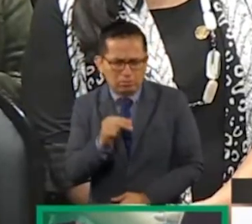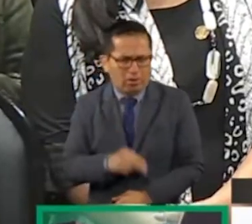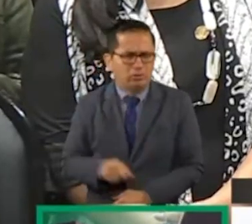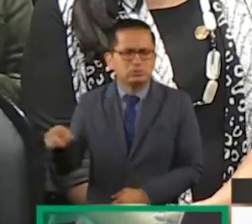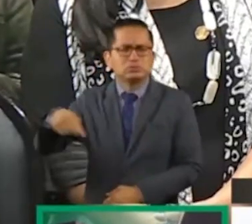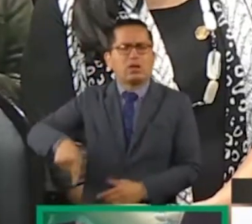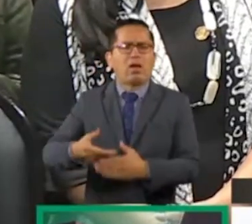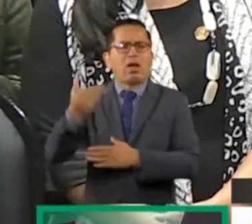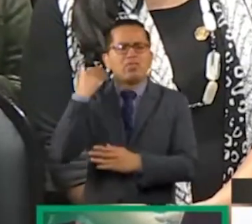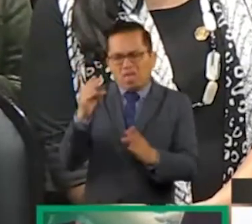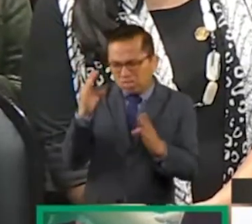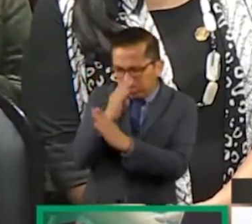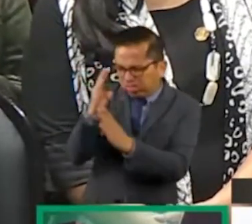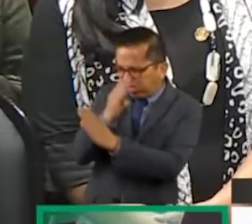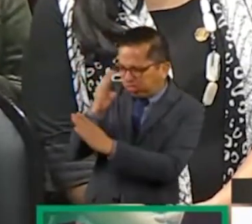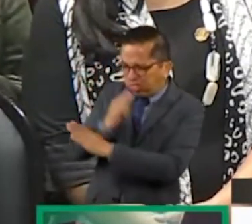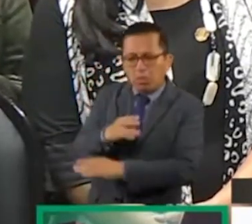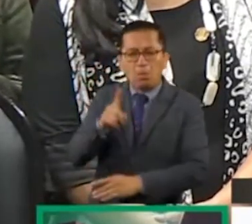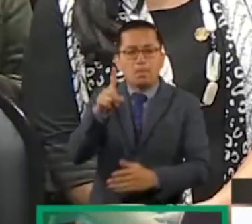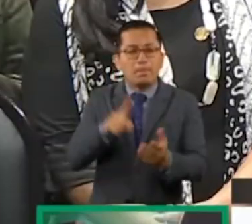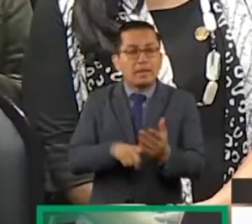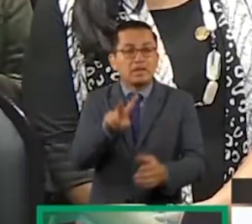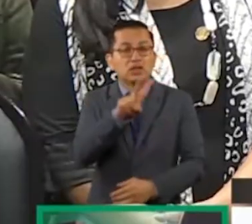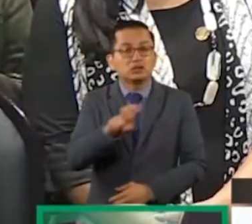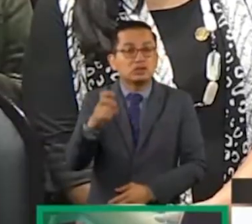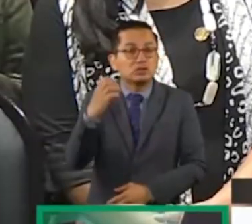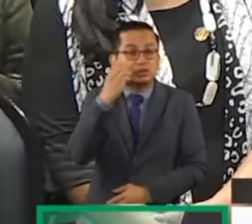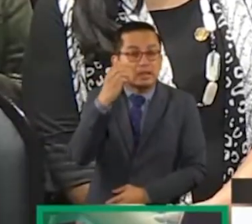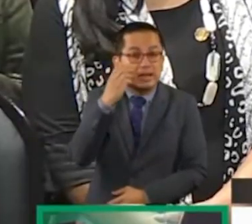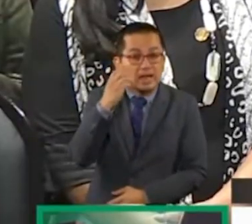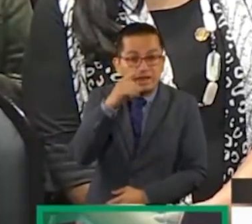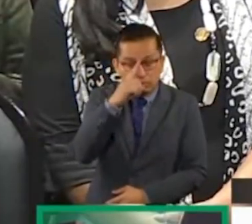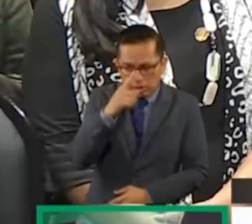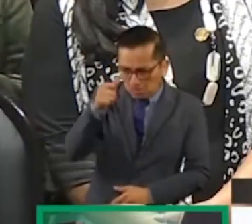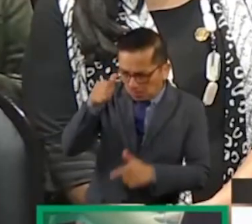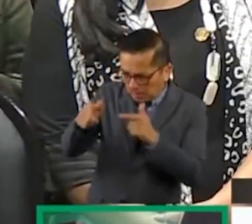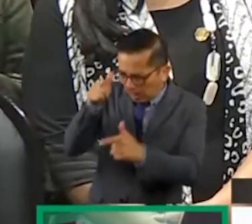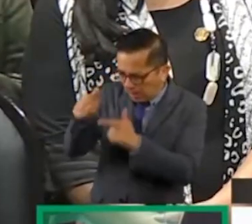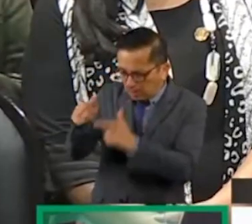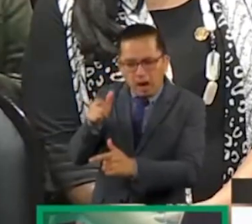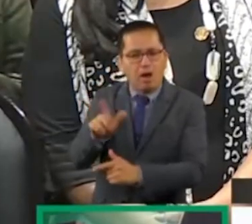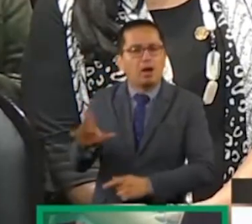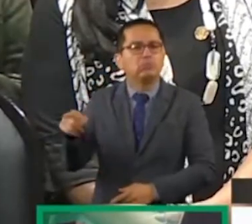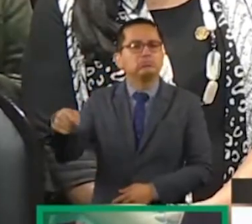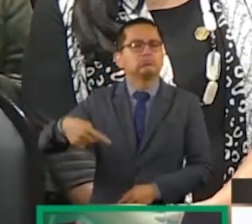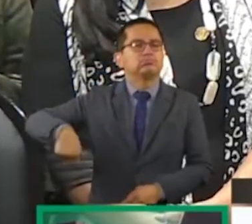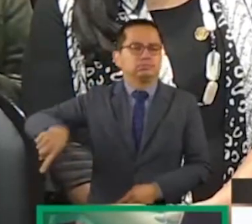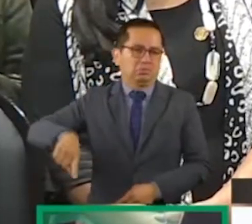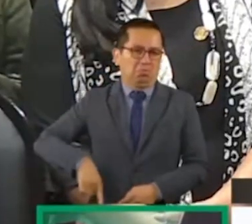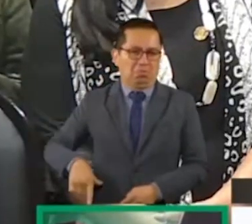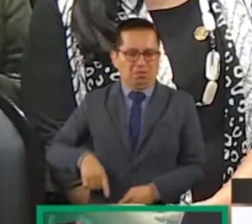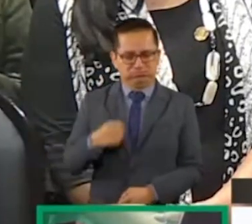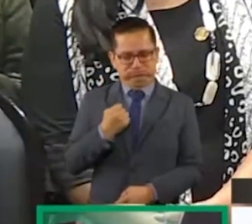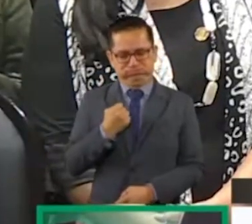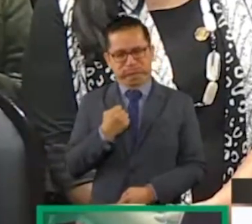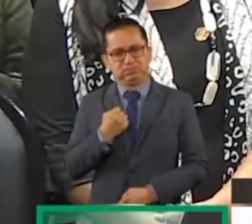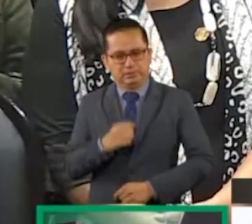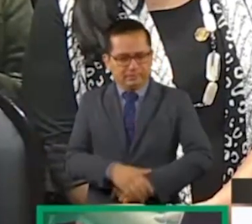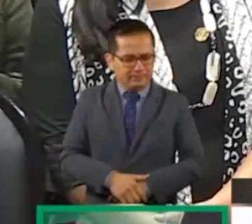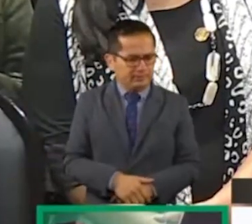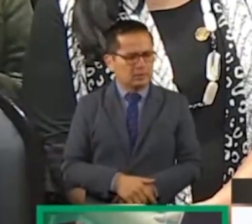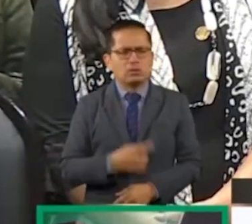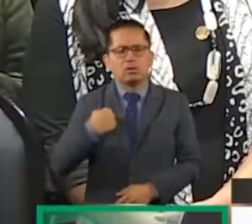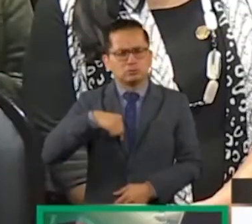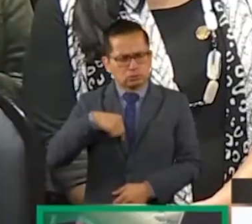nos hizo ver los hilos negros del poder en ese momento. Hoy los invitamos